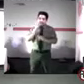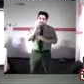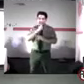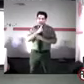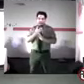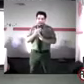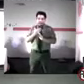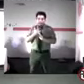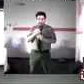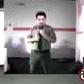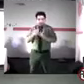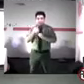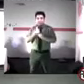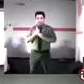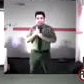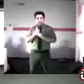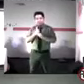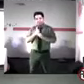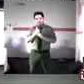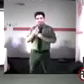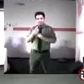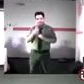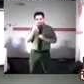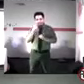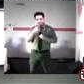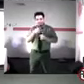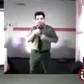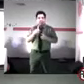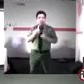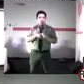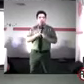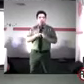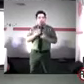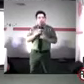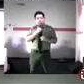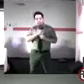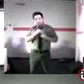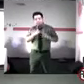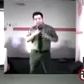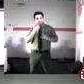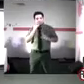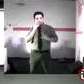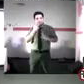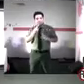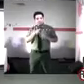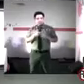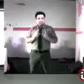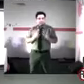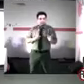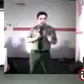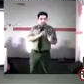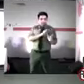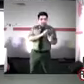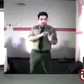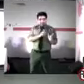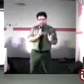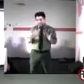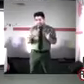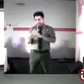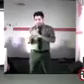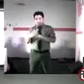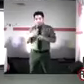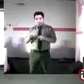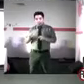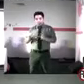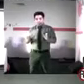año, gran parte del movimiento se ve en redes sociales por una lucha entre el Partido Acción Nacional contra